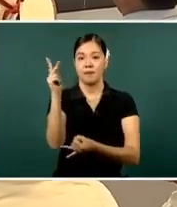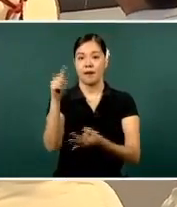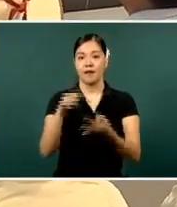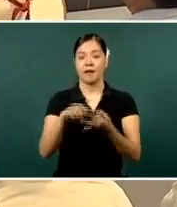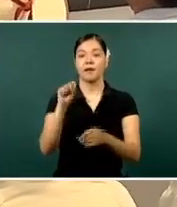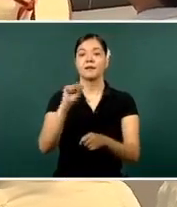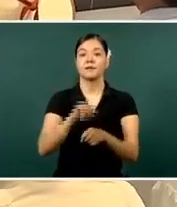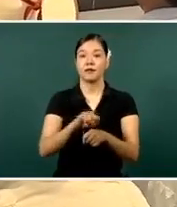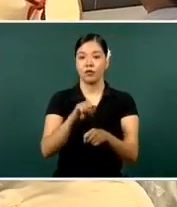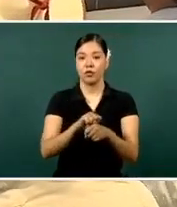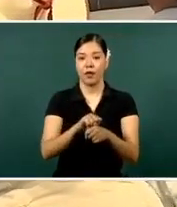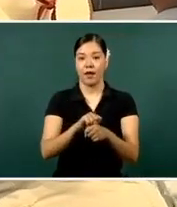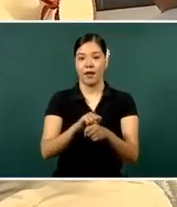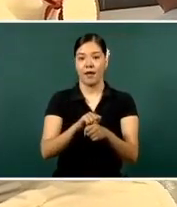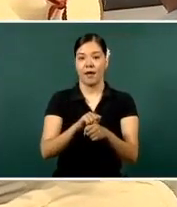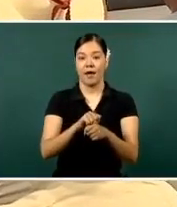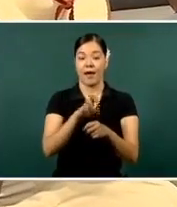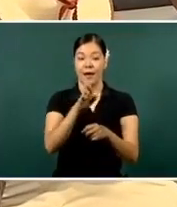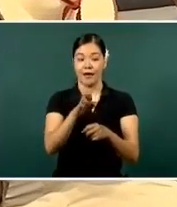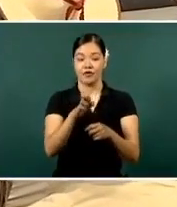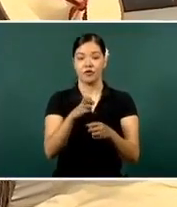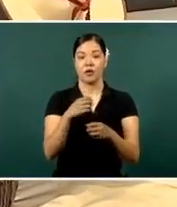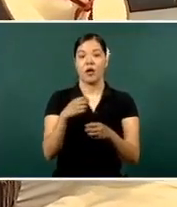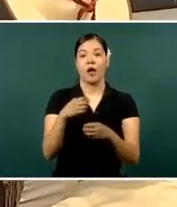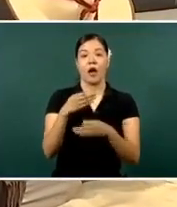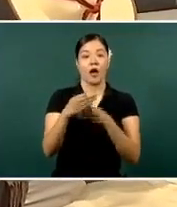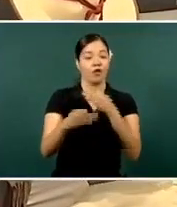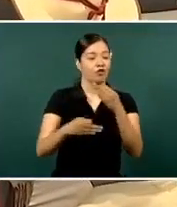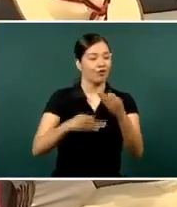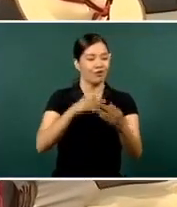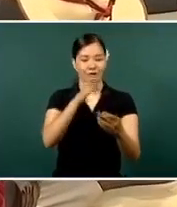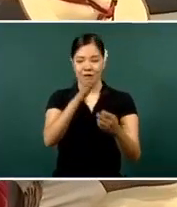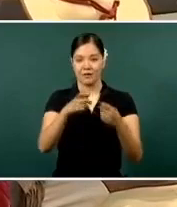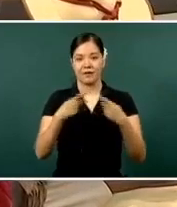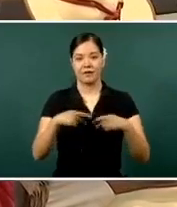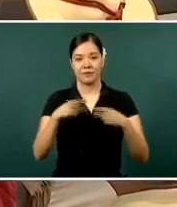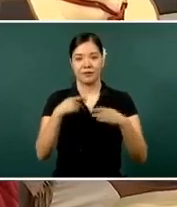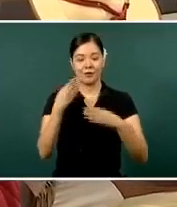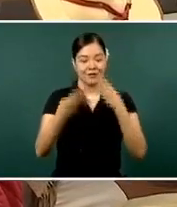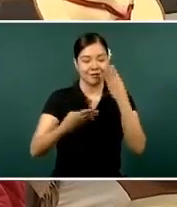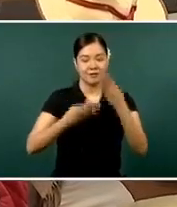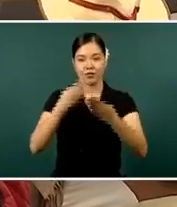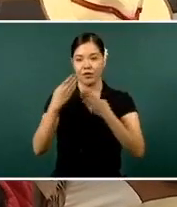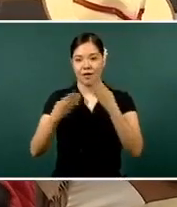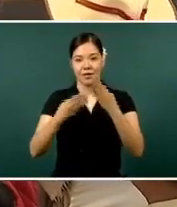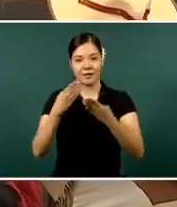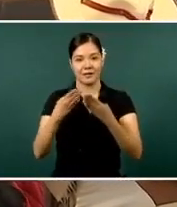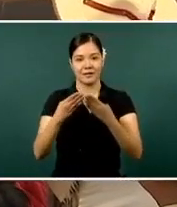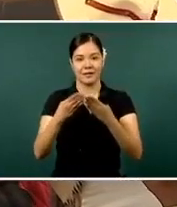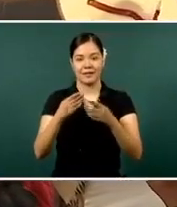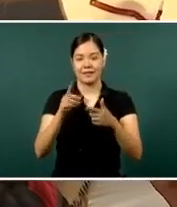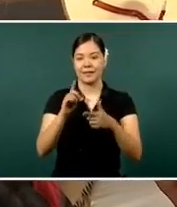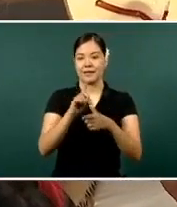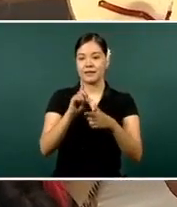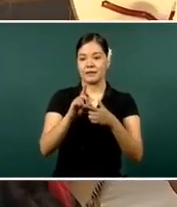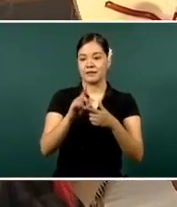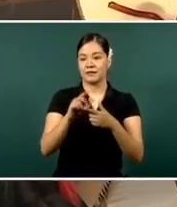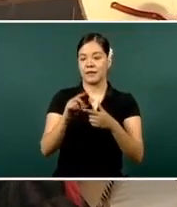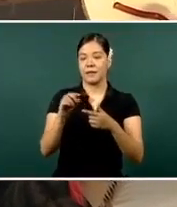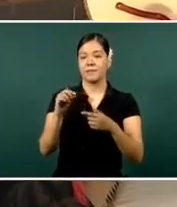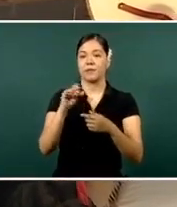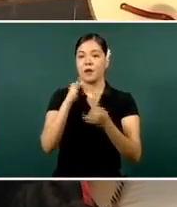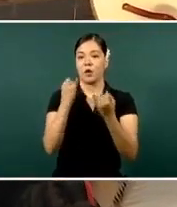Puedo decir también, porque es universal, todos los estudiantes de Durango, de nivel medio superior,